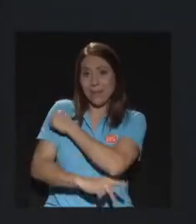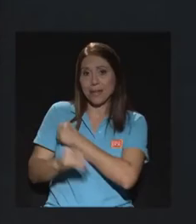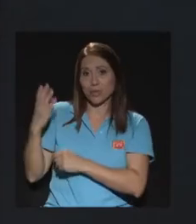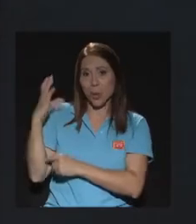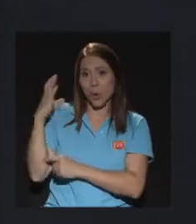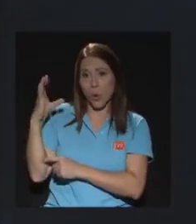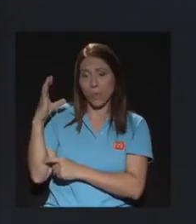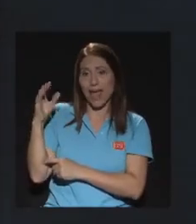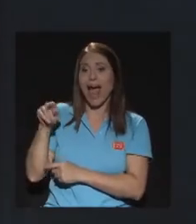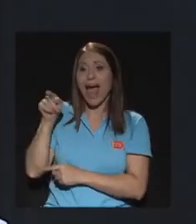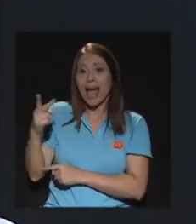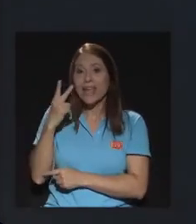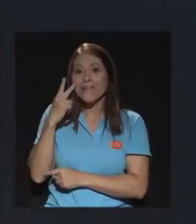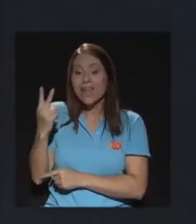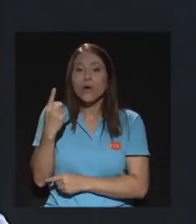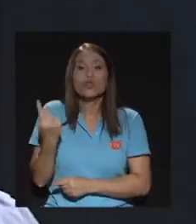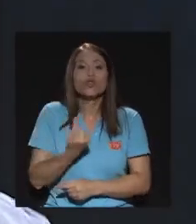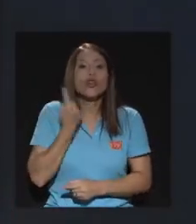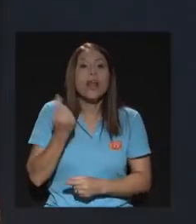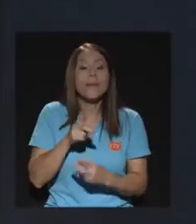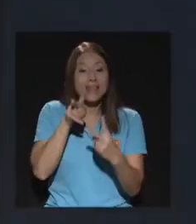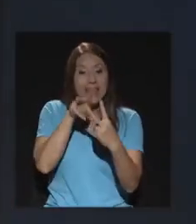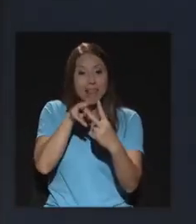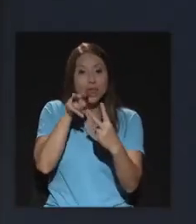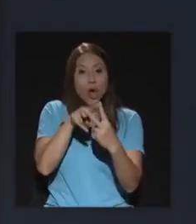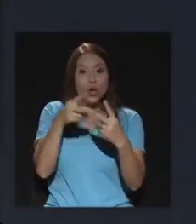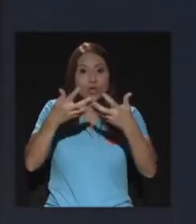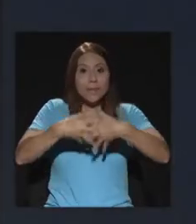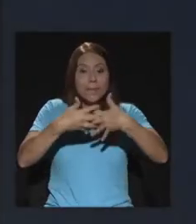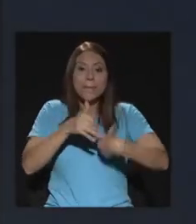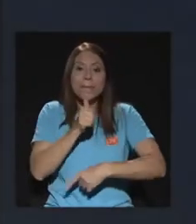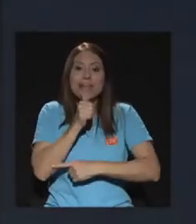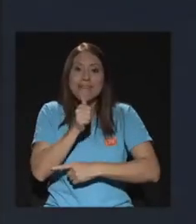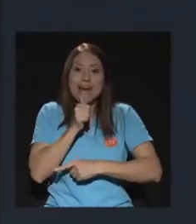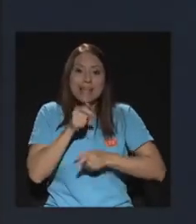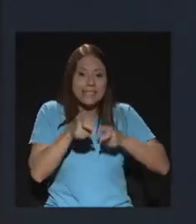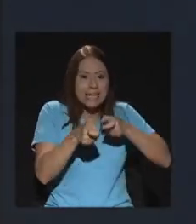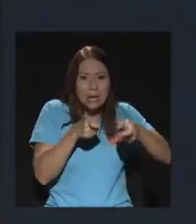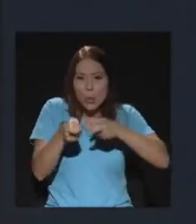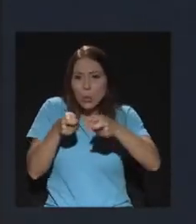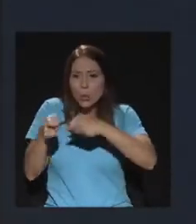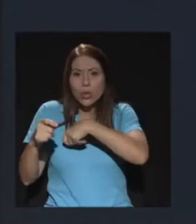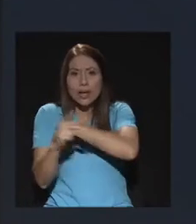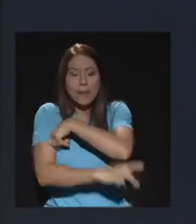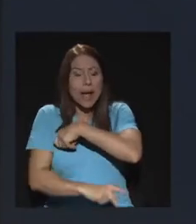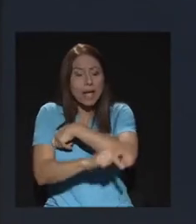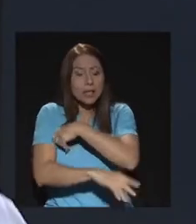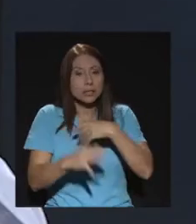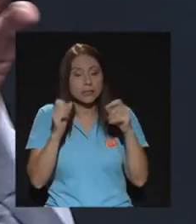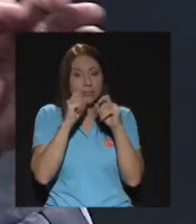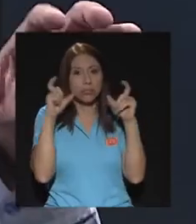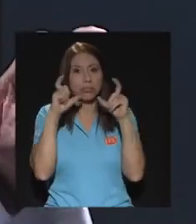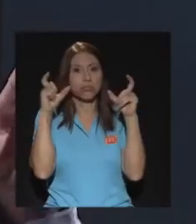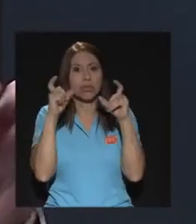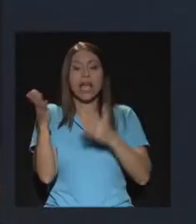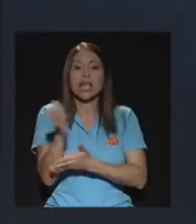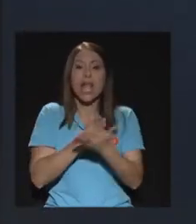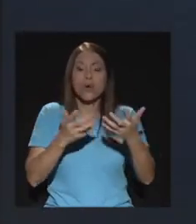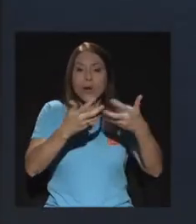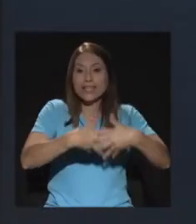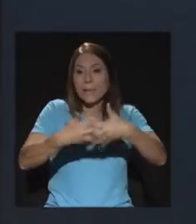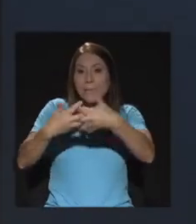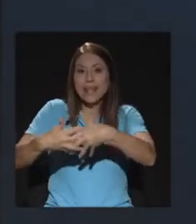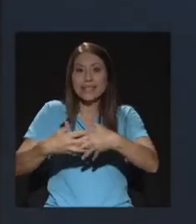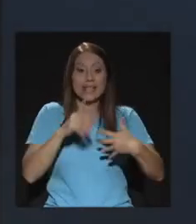hay dos redes privadas que manejan el control del país. Es una cosa increíble. Y algunas empresas, una